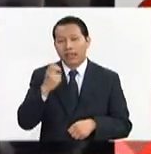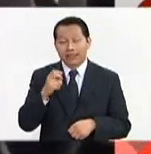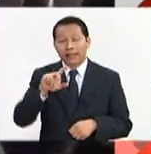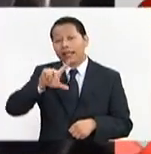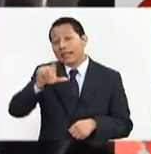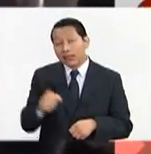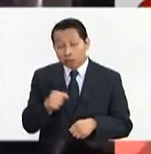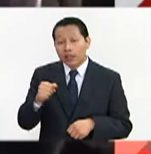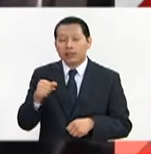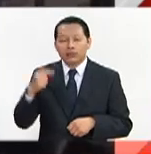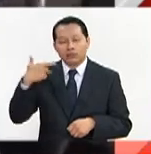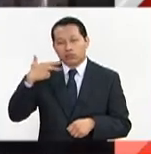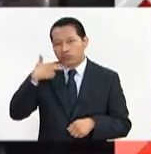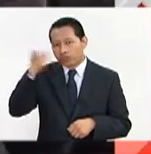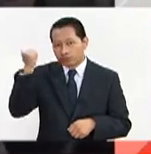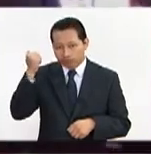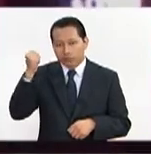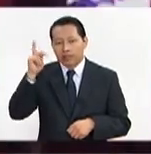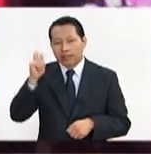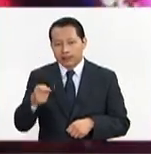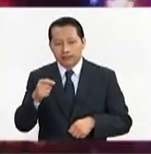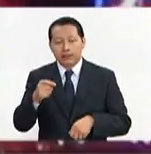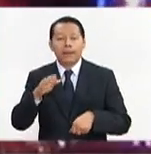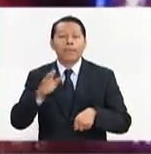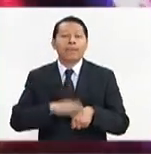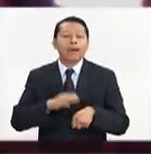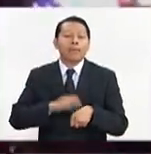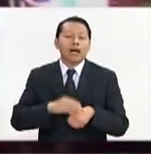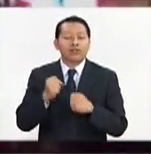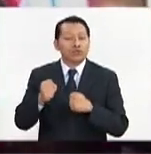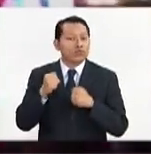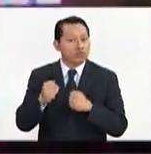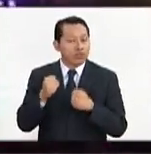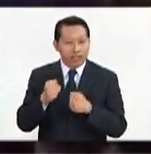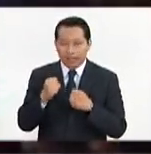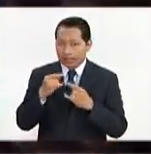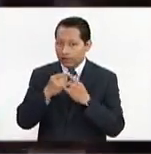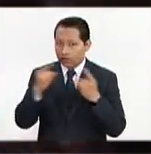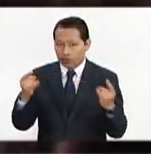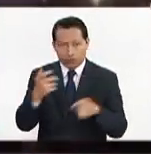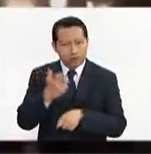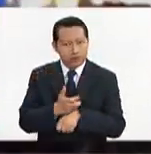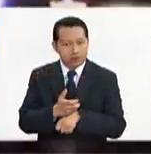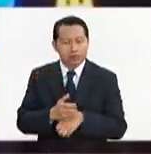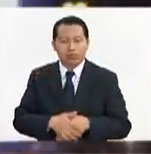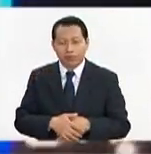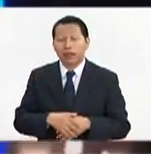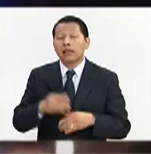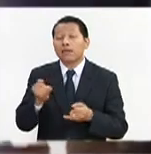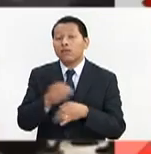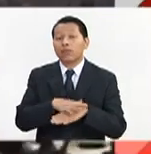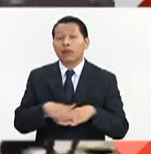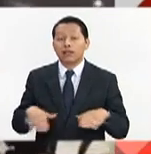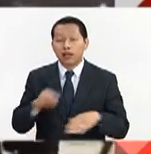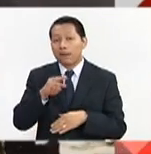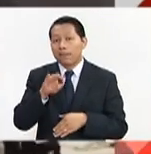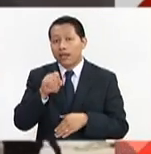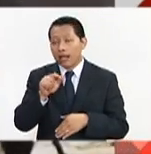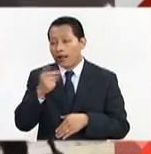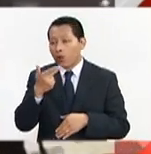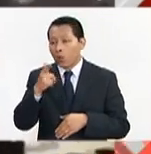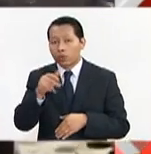suicidó después del ataque. Este ataque es considerado como el más violento en la historia de los Estados Unidos. Con información de Miguel